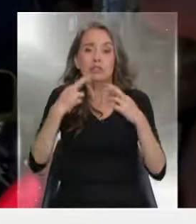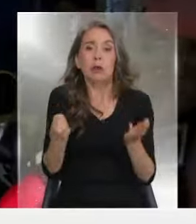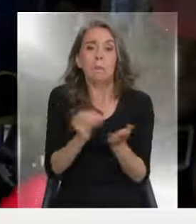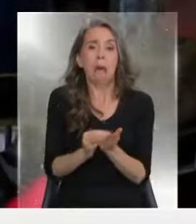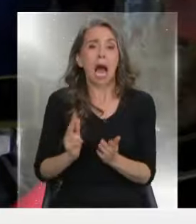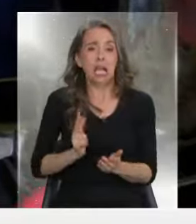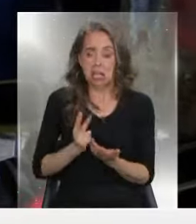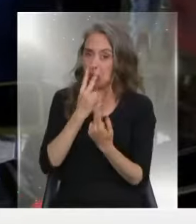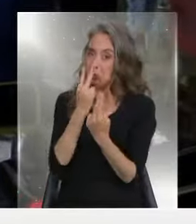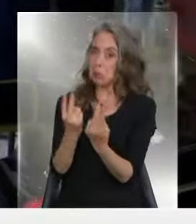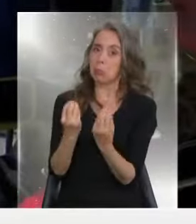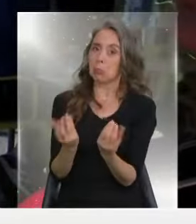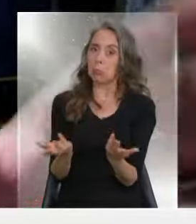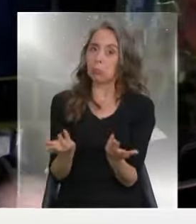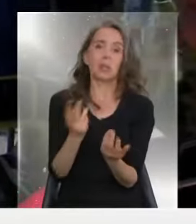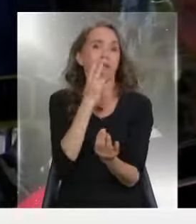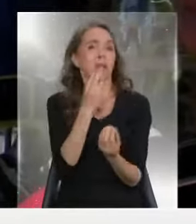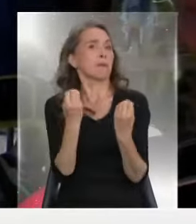clientes.